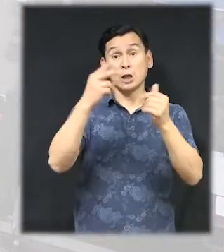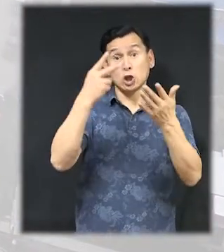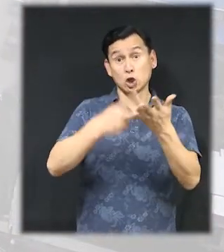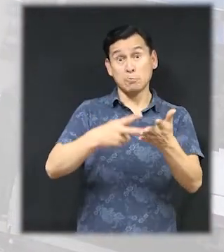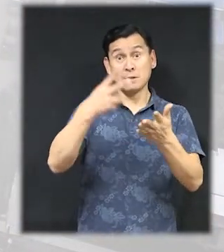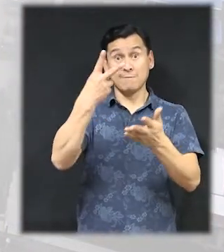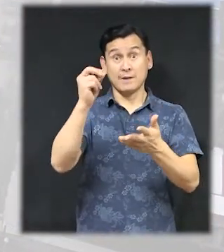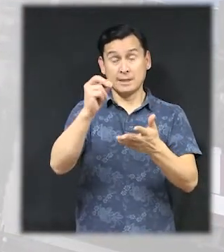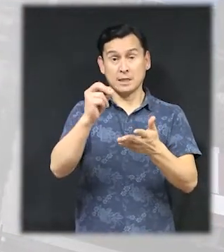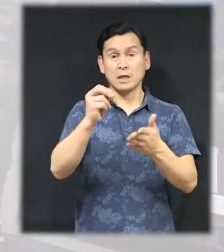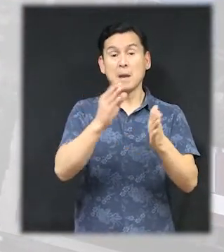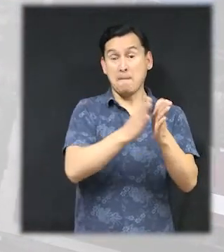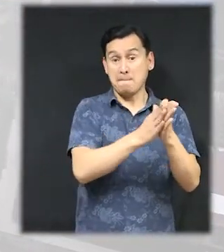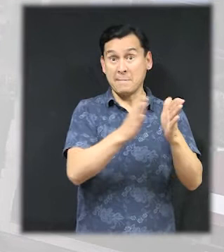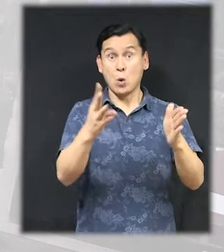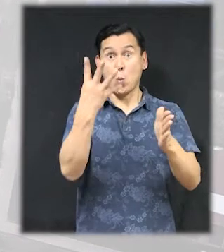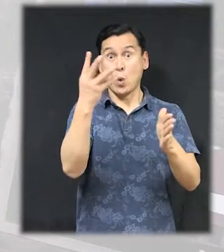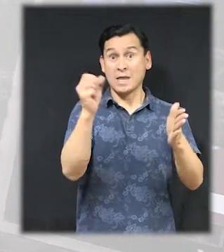autorizado de